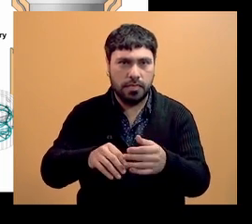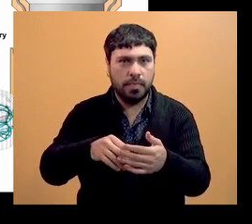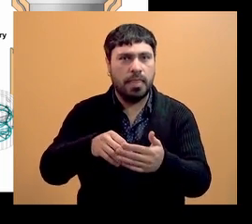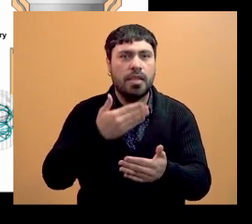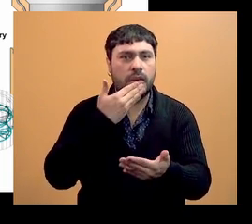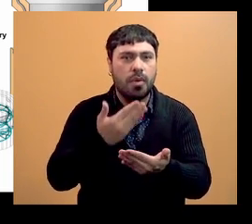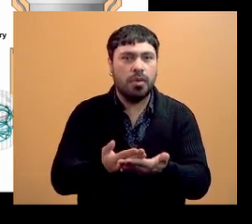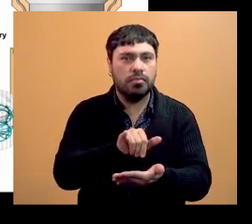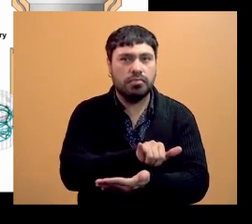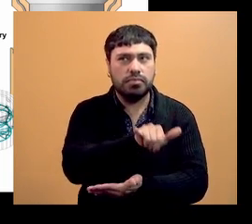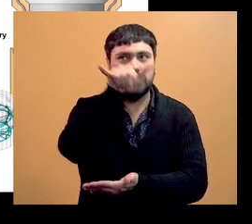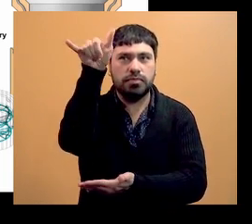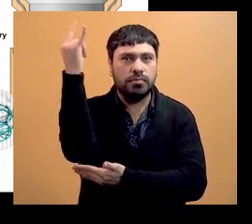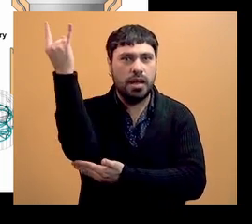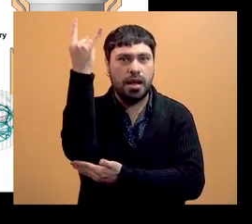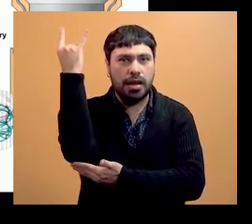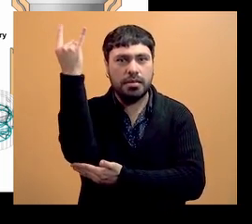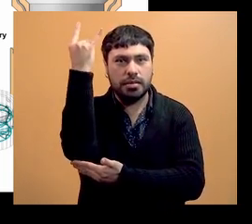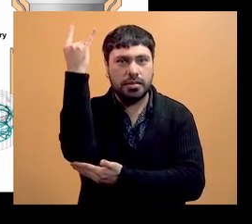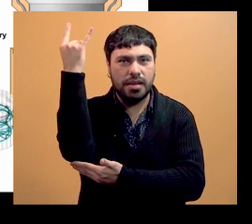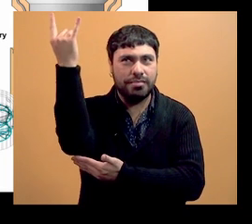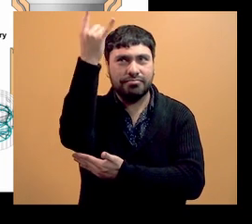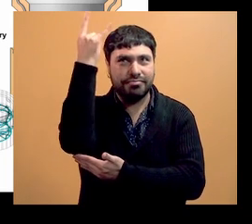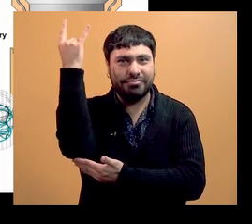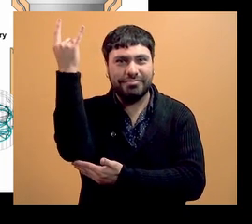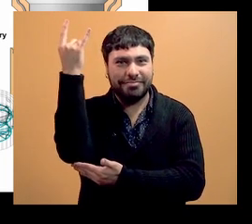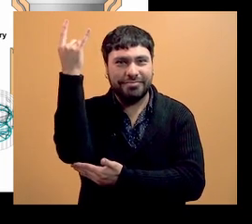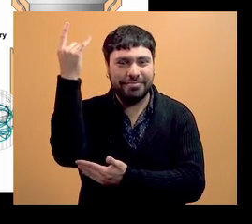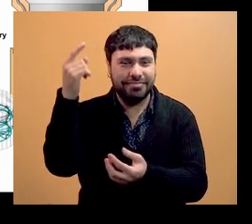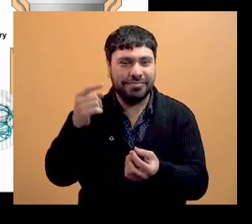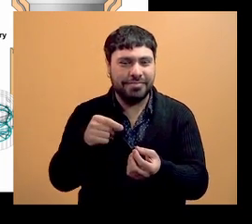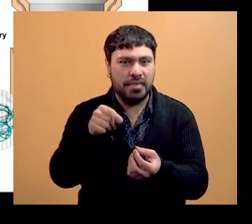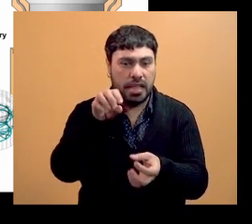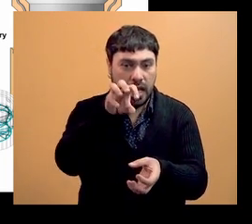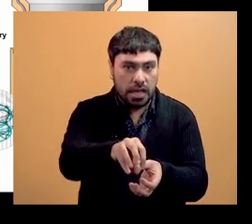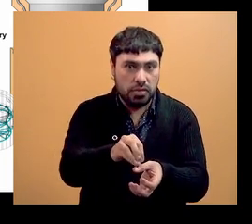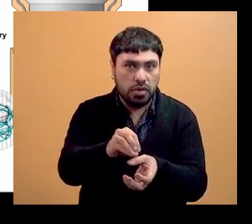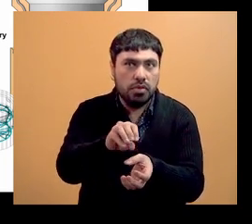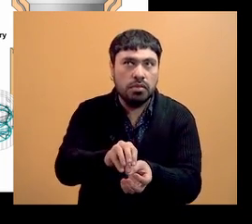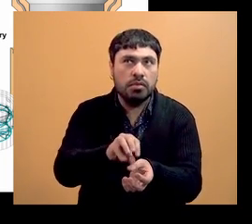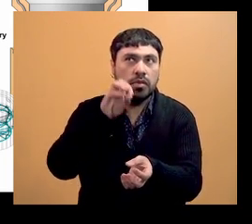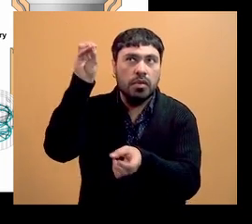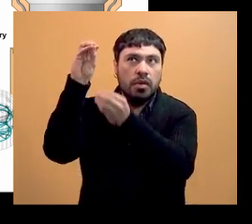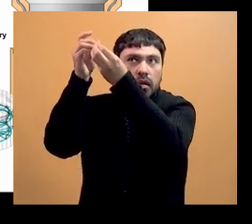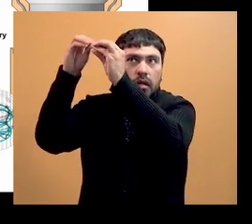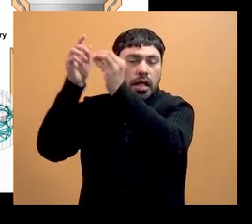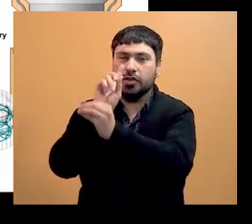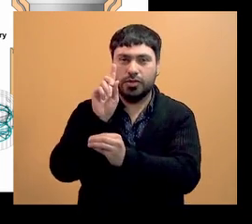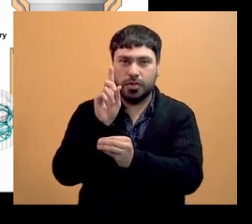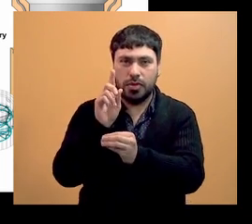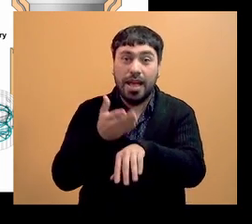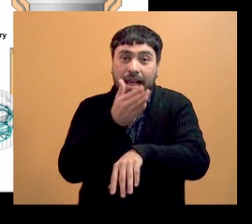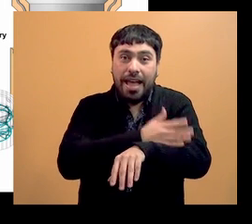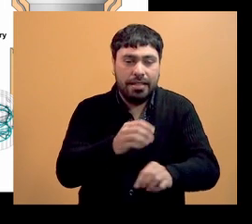y tenemos que llevar los repuestos de estos circuitos, etcétera. No existe hoy en día la tecnología que nos permita llevar las máquinas que fabrican estos circuitos,